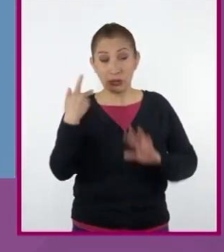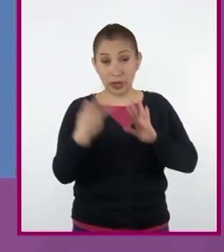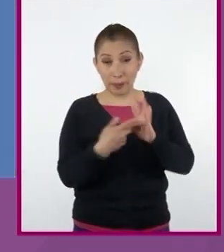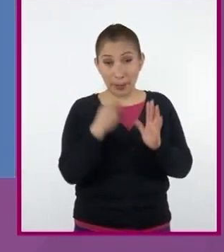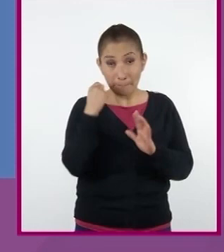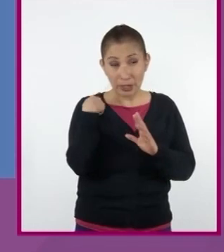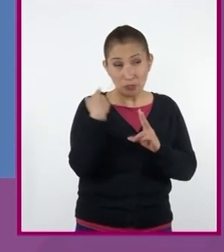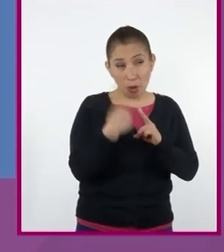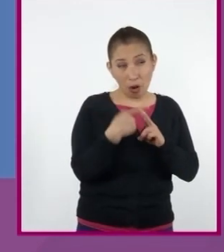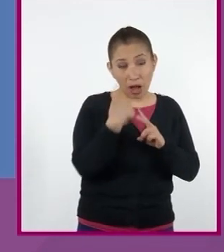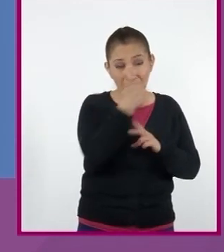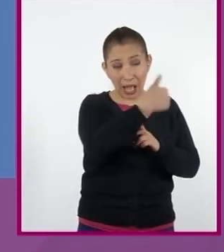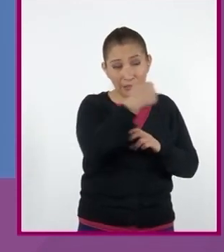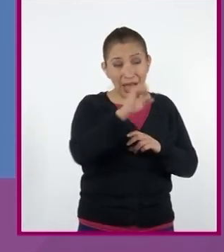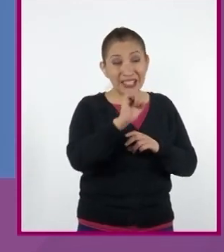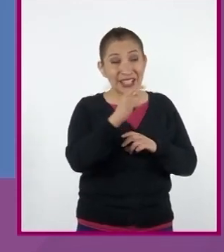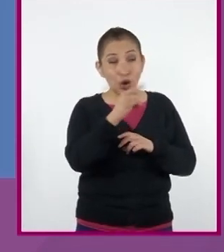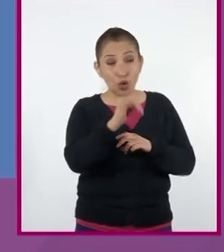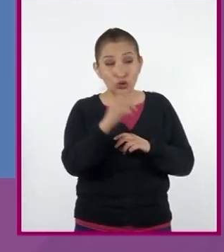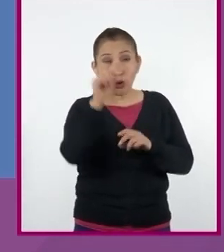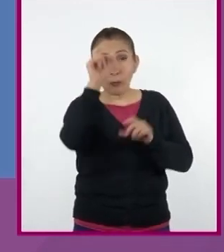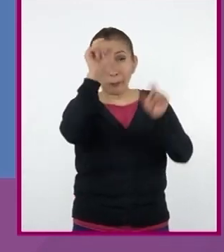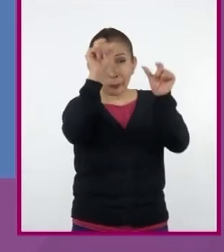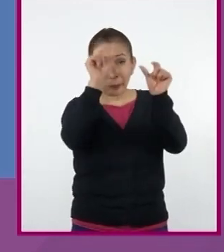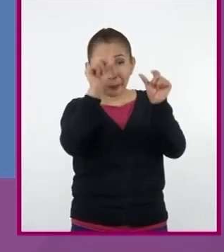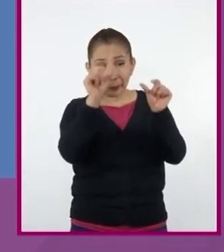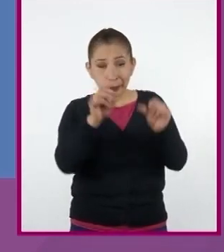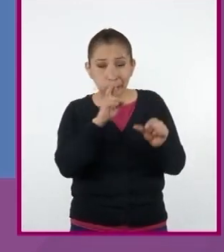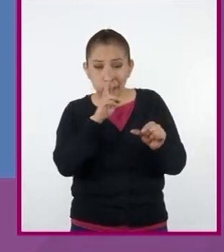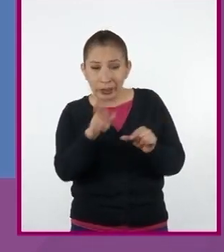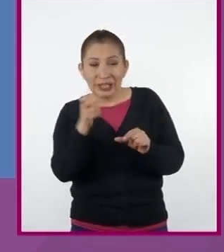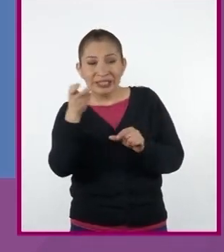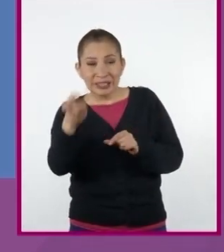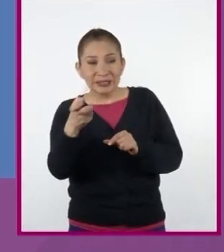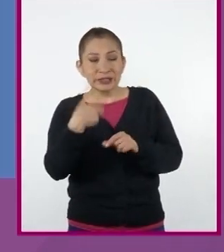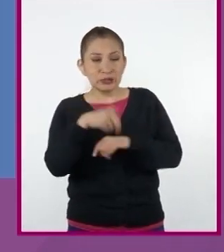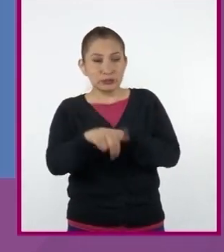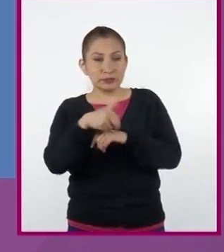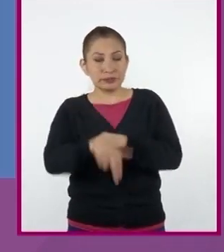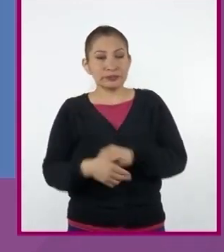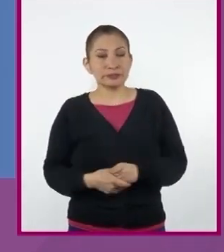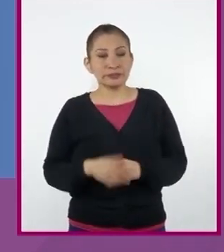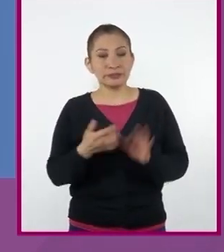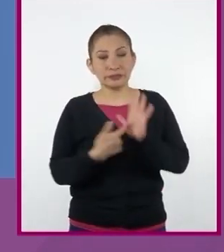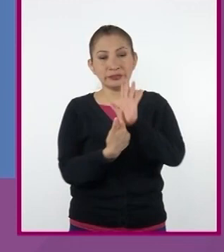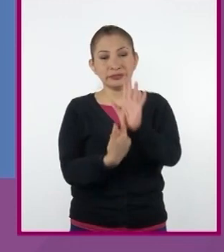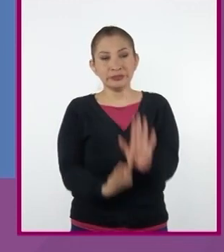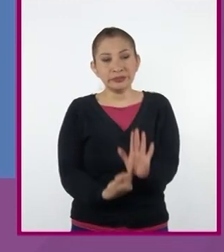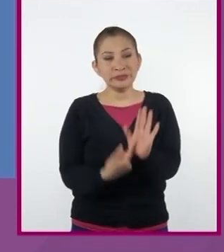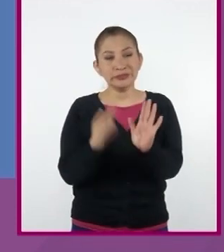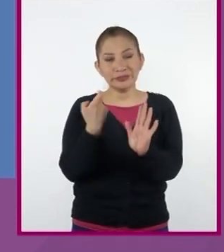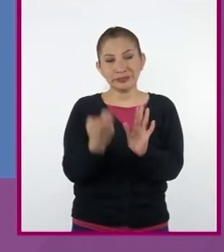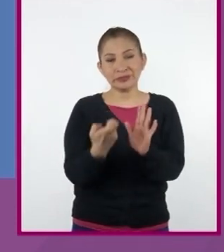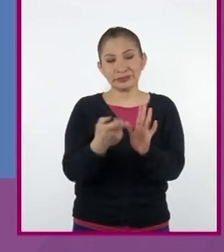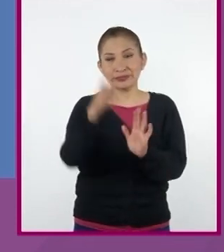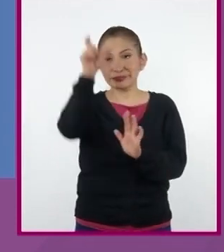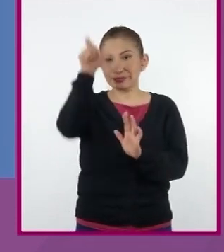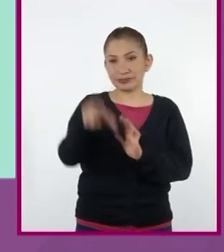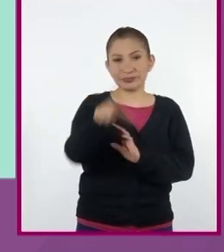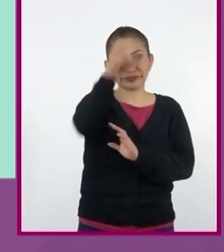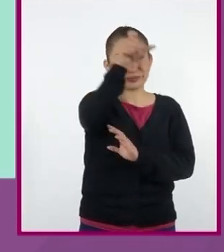la operación por cada segundo recorrido, obtenemos las siguientes cantidades representadas en la siguiente